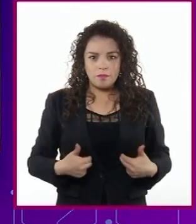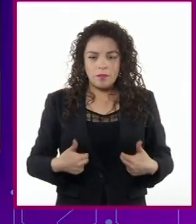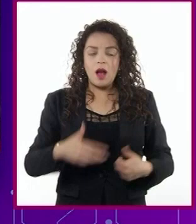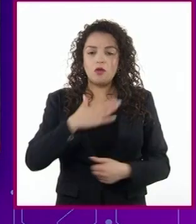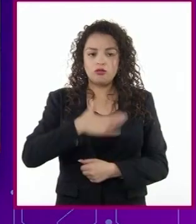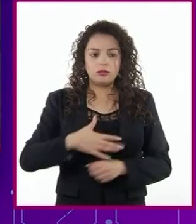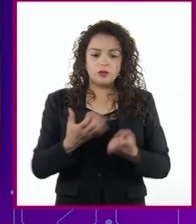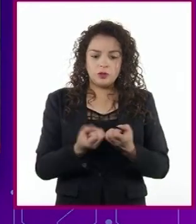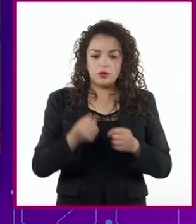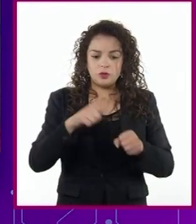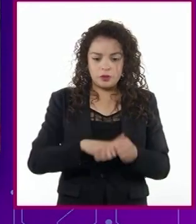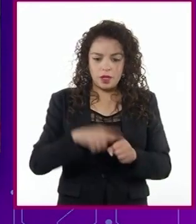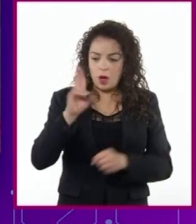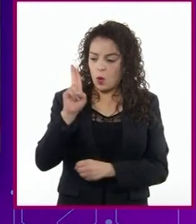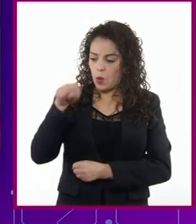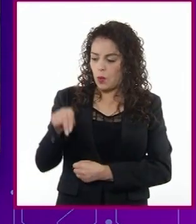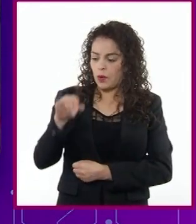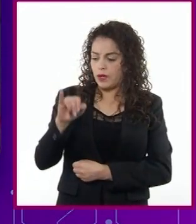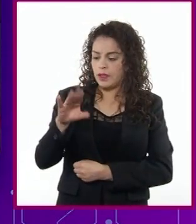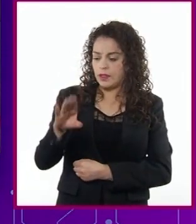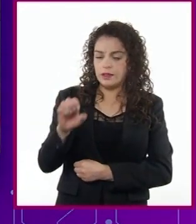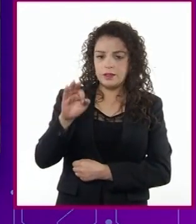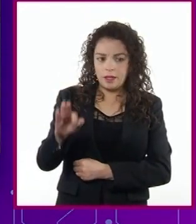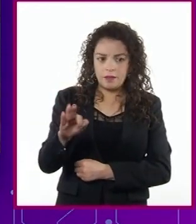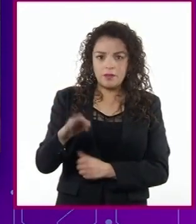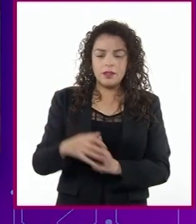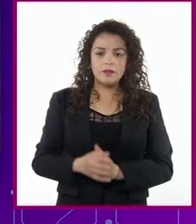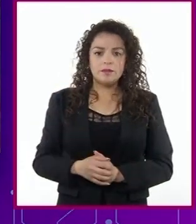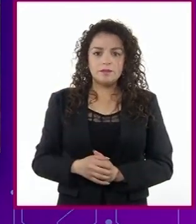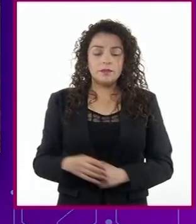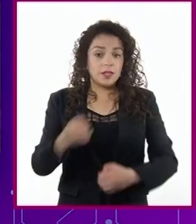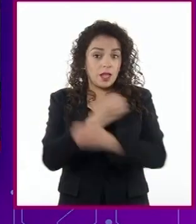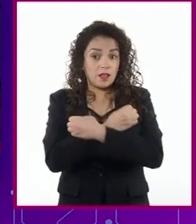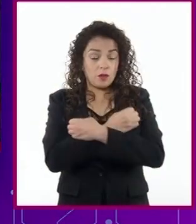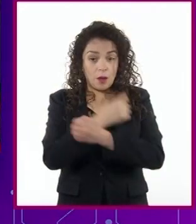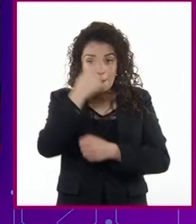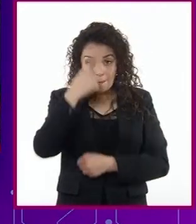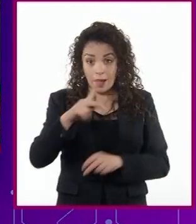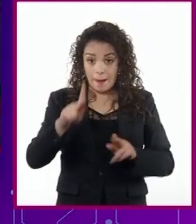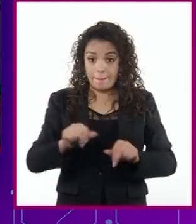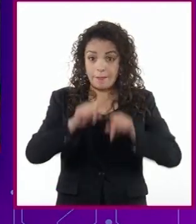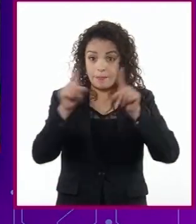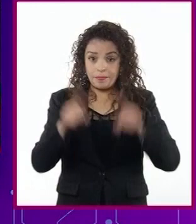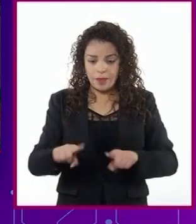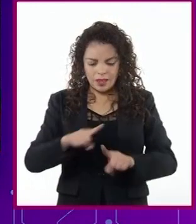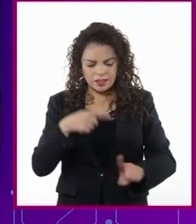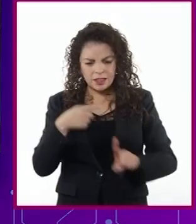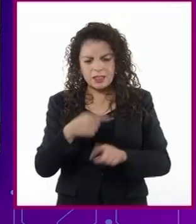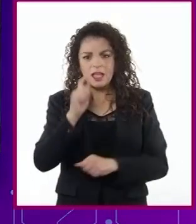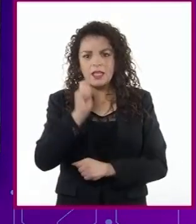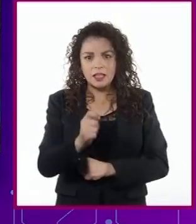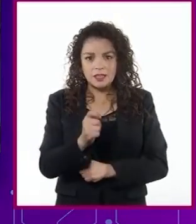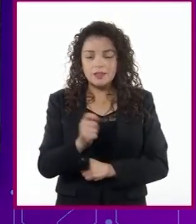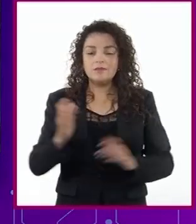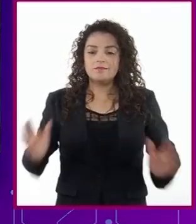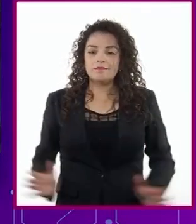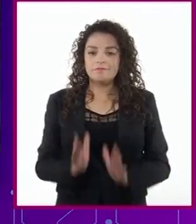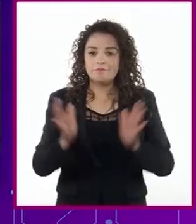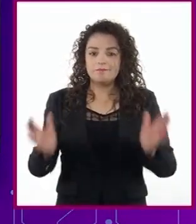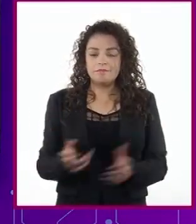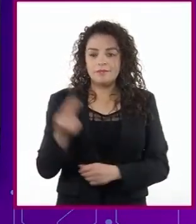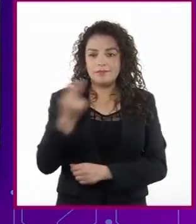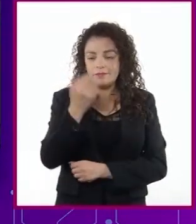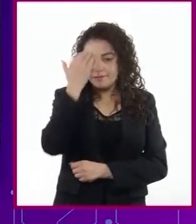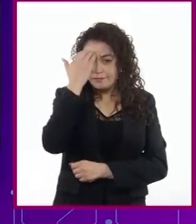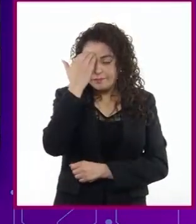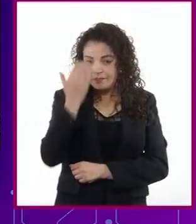En el Fondo de las Naciones Unidas para la Infancia, UNICEF, la educación para la paz se define como un proceso de promoción del conocimiento,